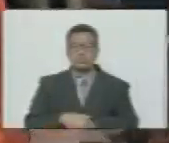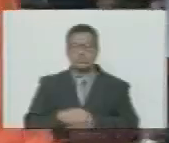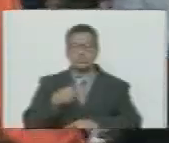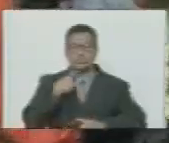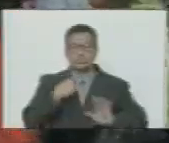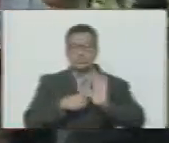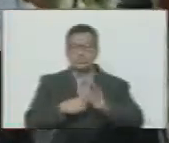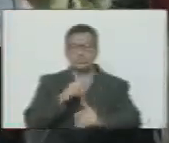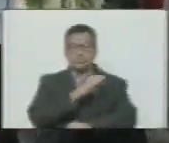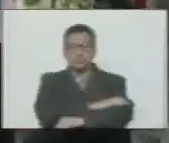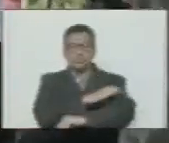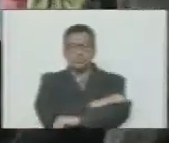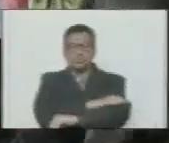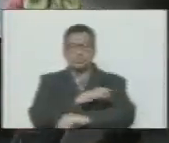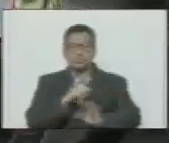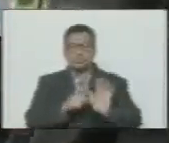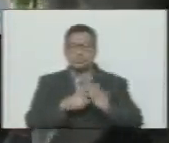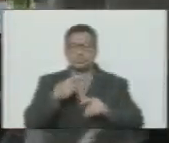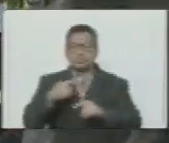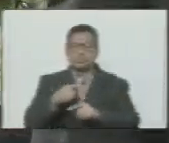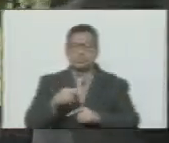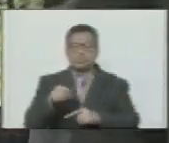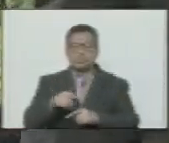La amena tertulia opositora, por favor.